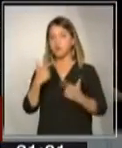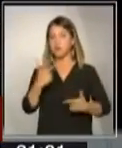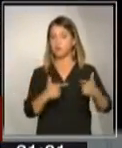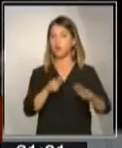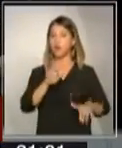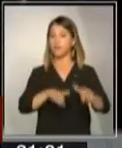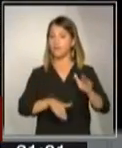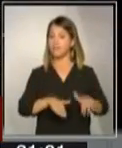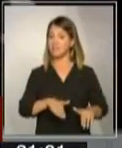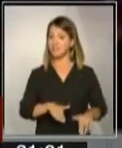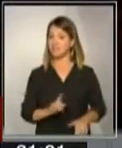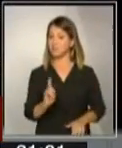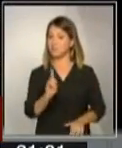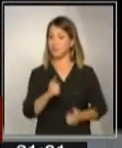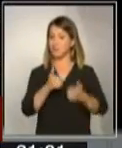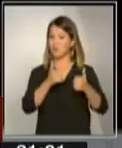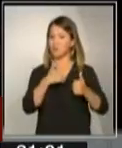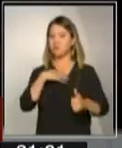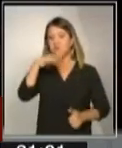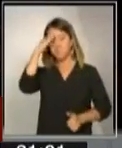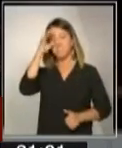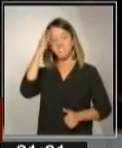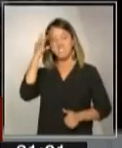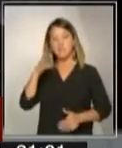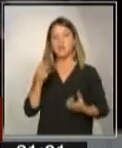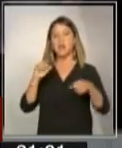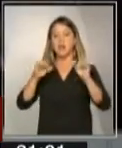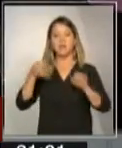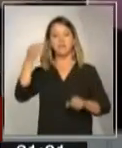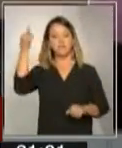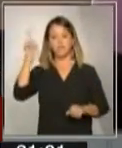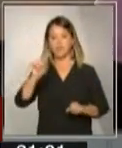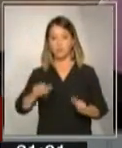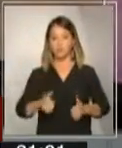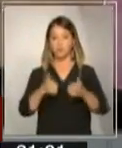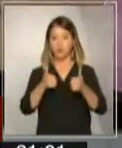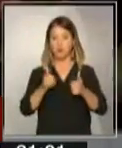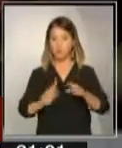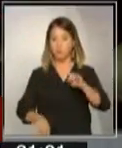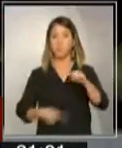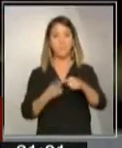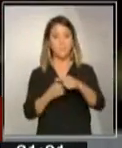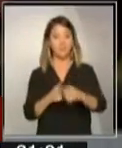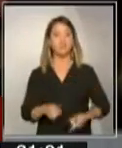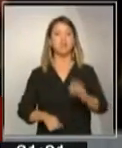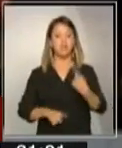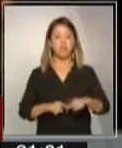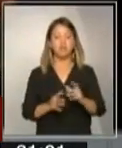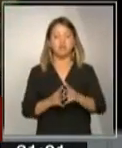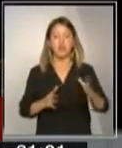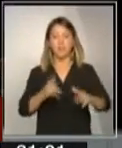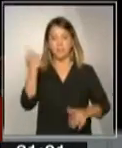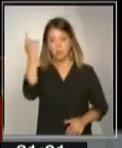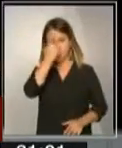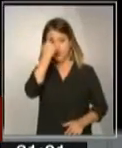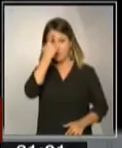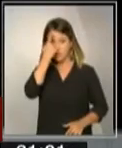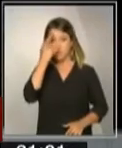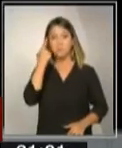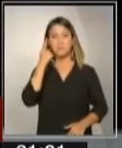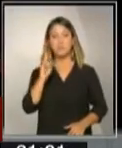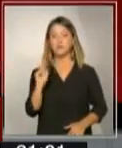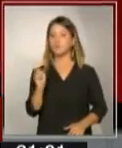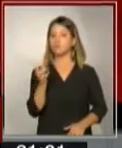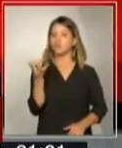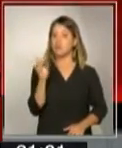ser el peor aliado para enfrentar una elección. Y bueno, eso también hay que sumarle otra gran preocupación. Eso sí, no